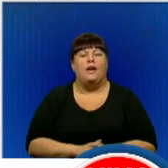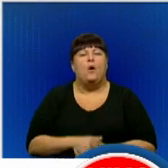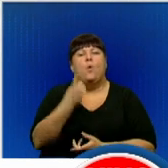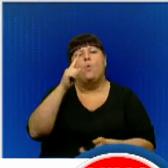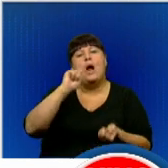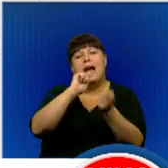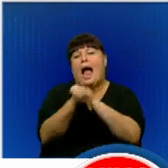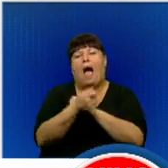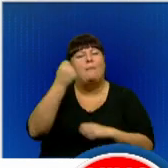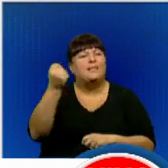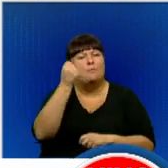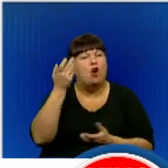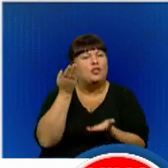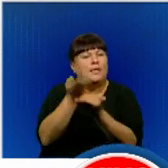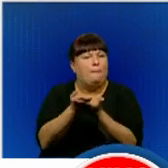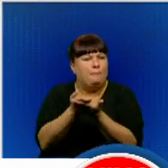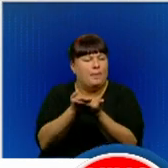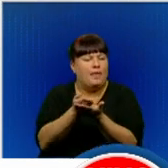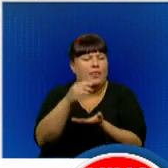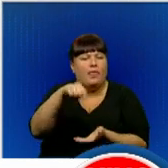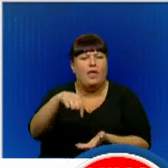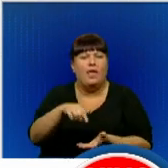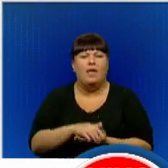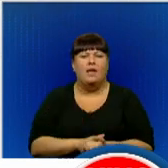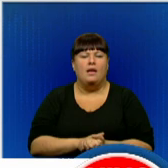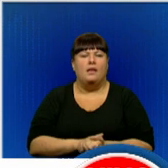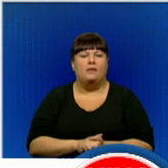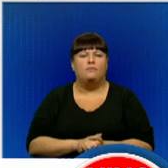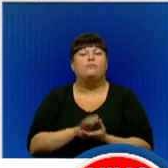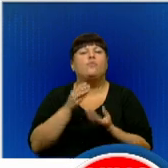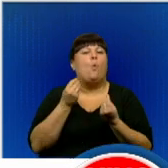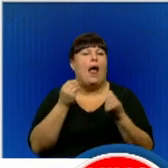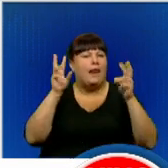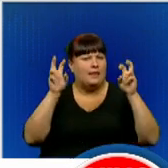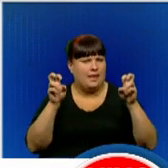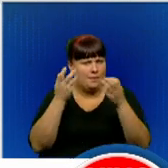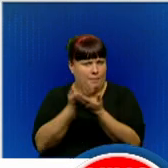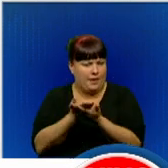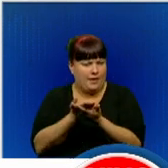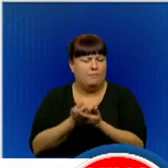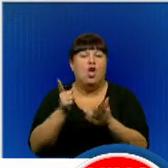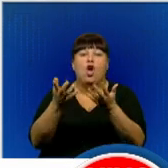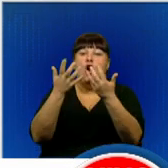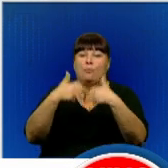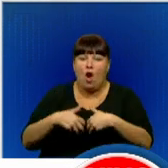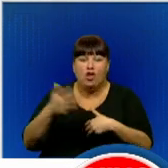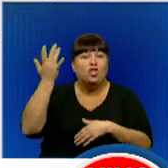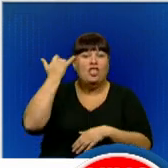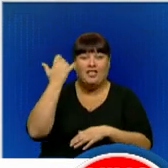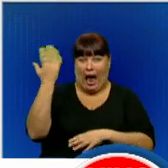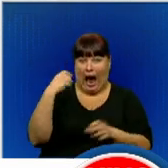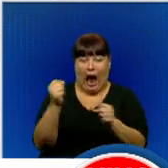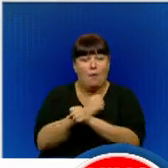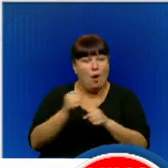fundamental que estamos planteando es el siguiente en el proyecto que hemos aprobado